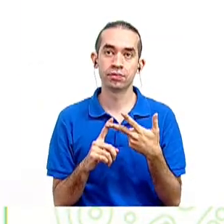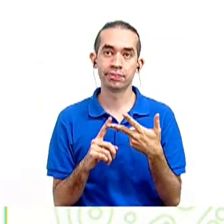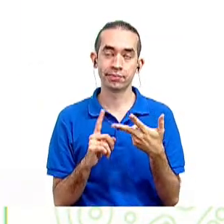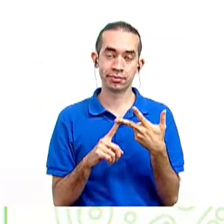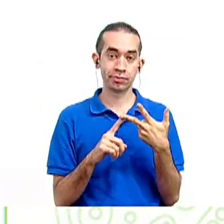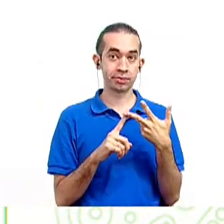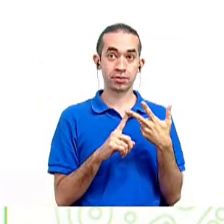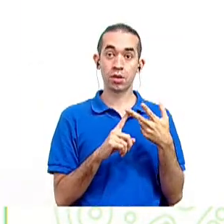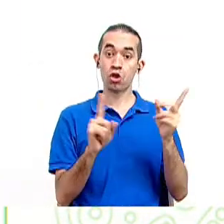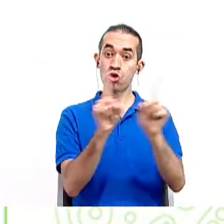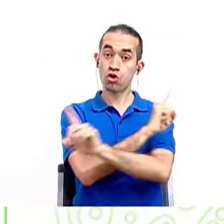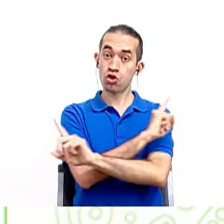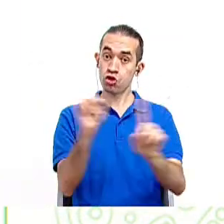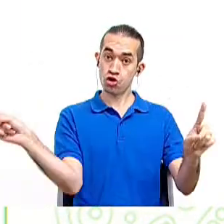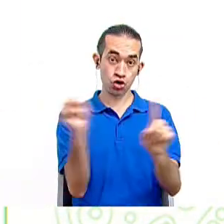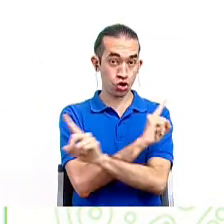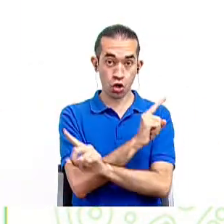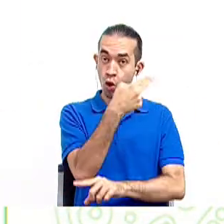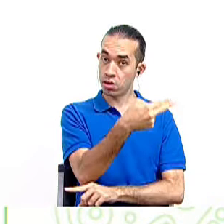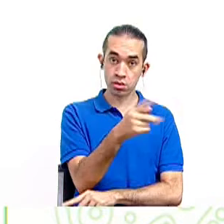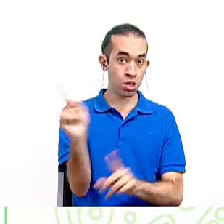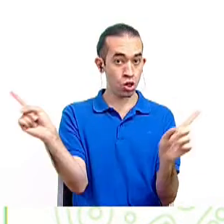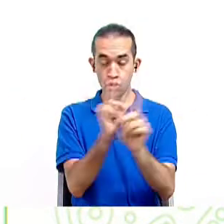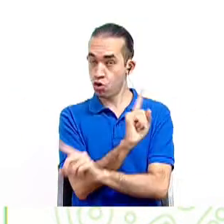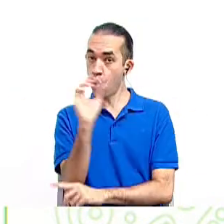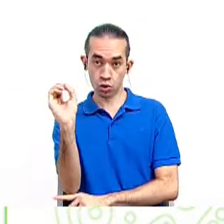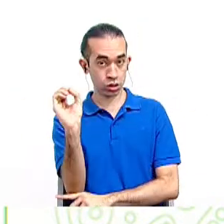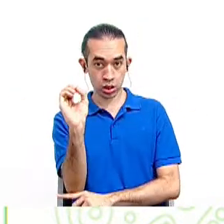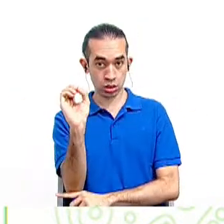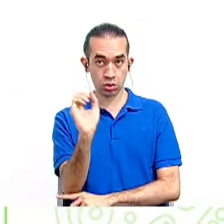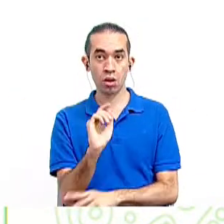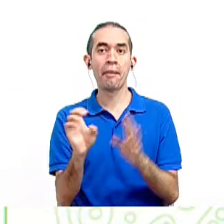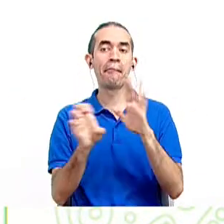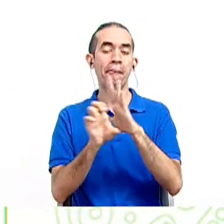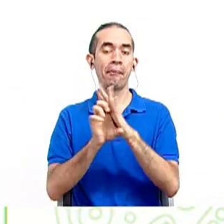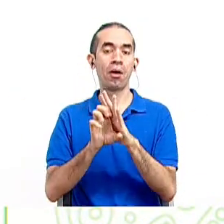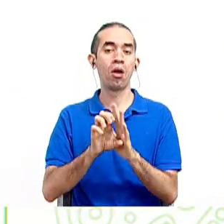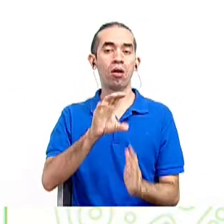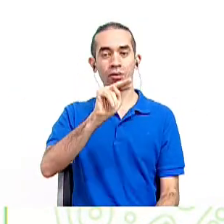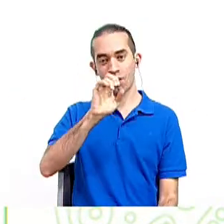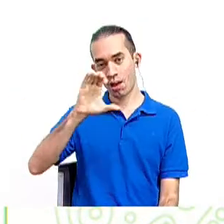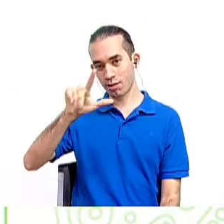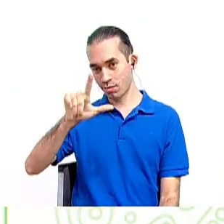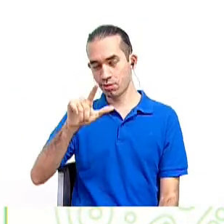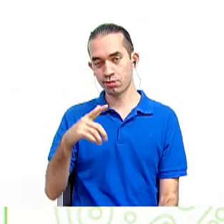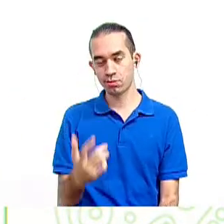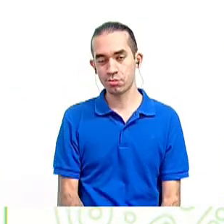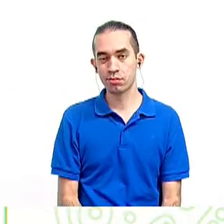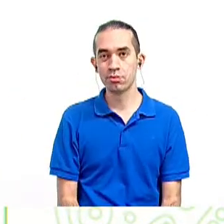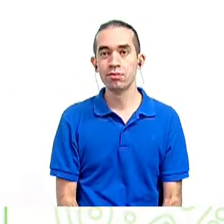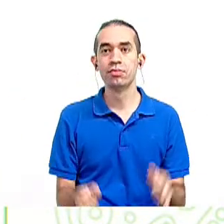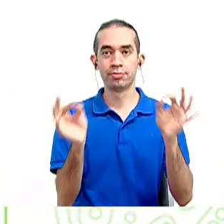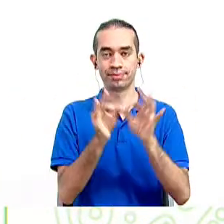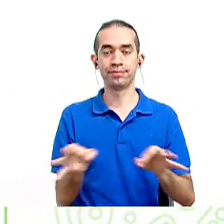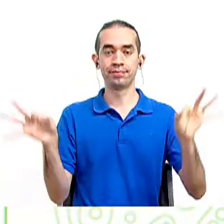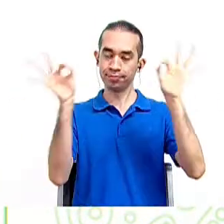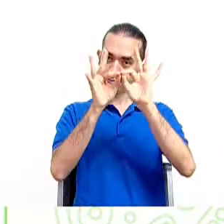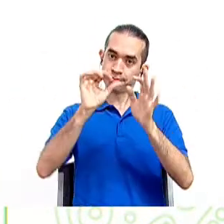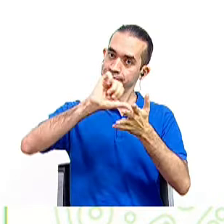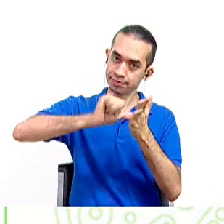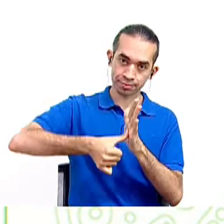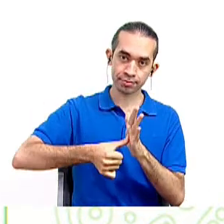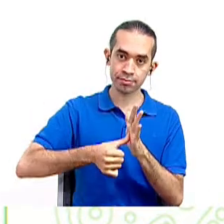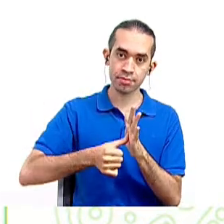Y los que no tienen ni hidrógeno ni oxígeno, que un ejemplo sería el cloruro de sodio. Muy importante destacar que